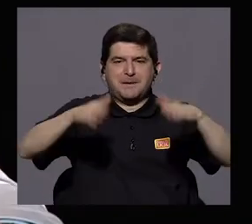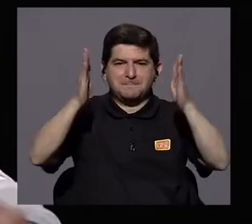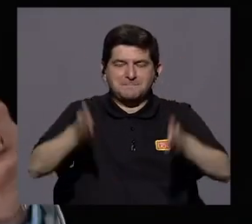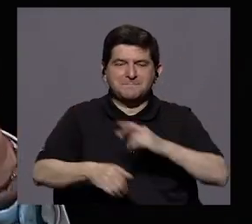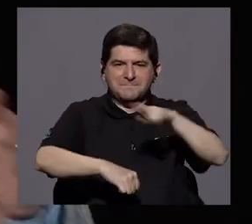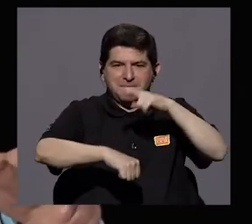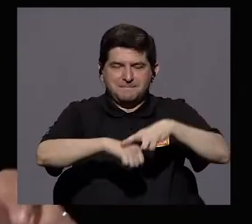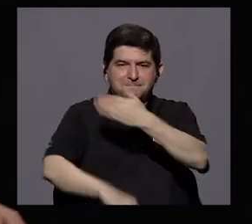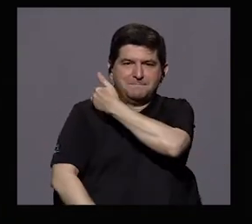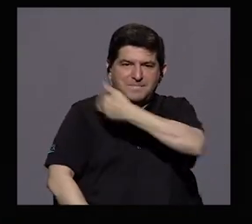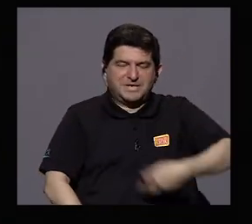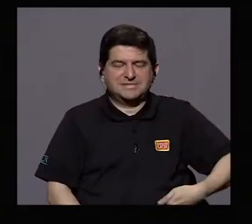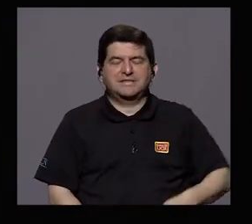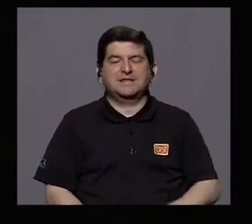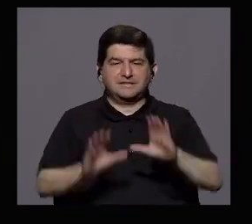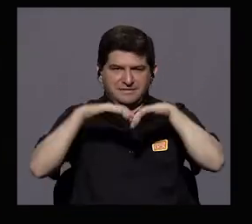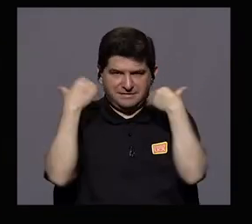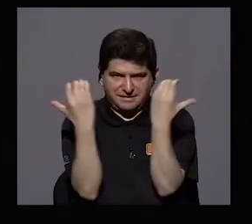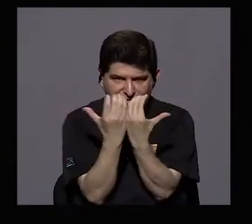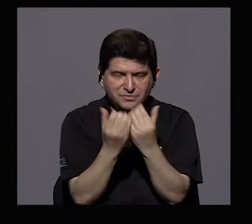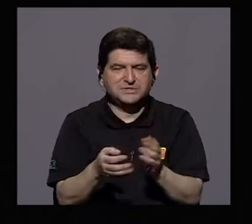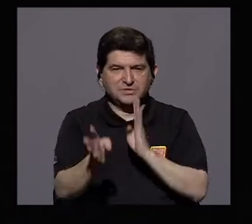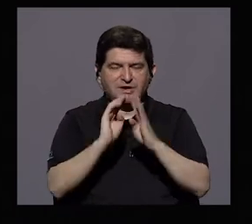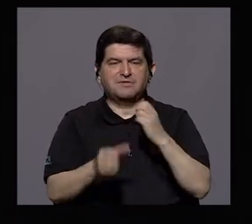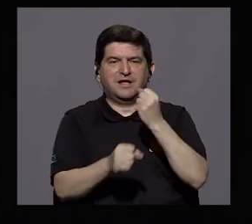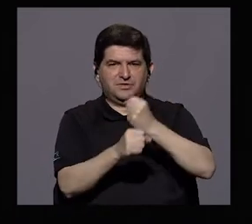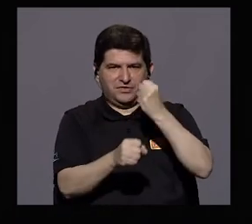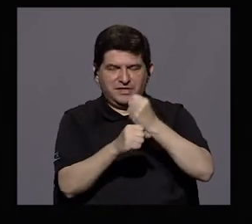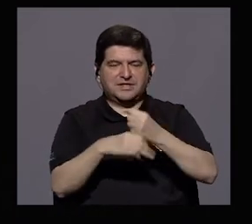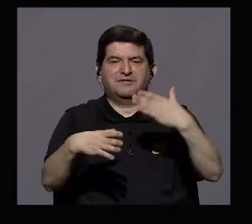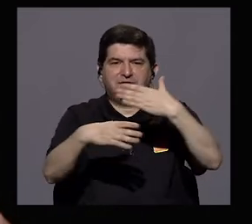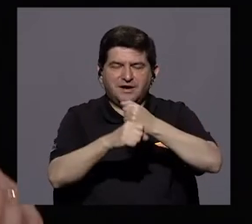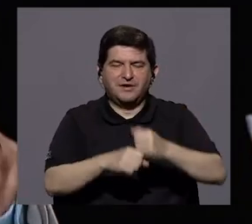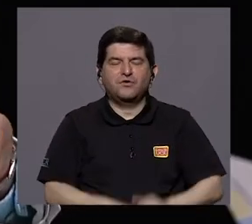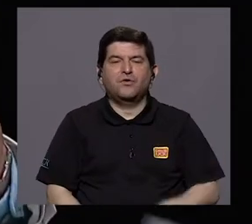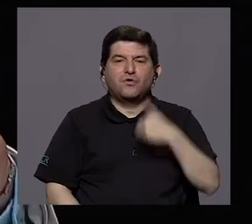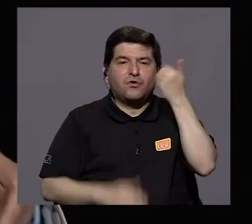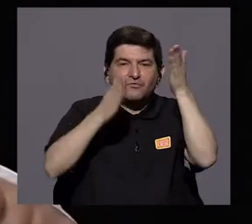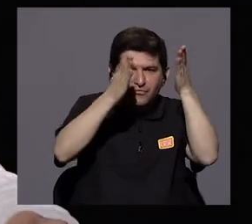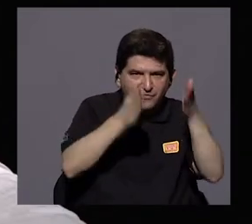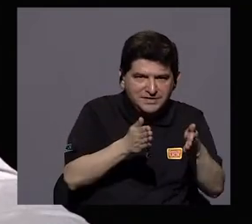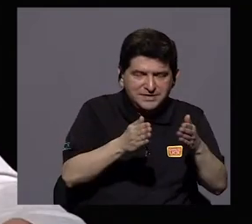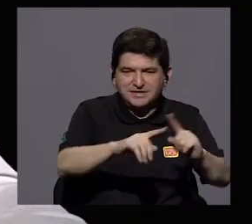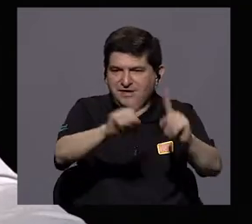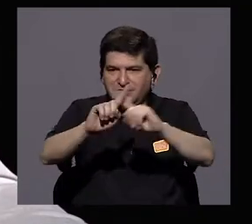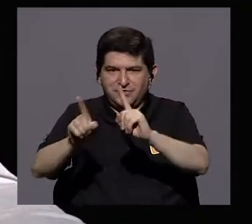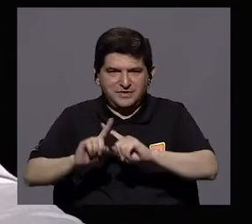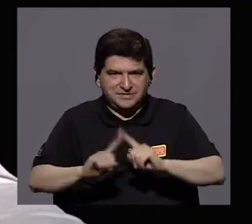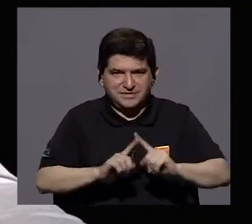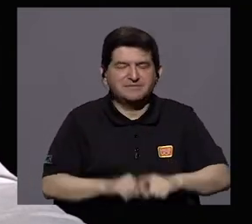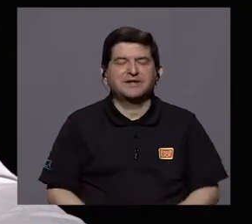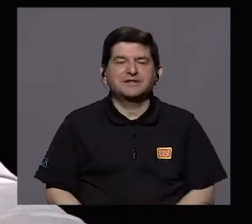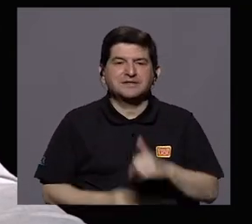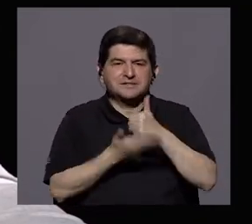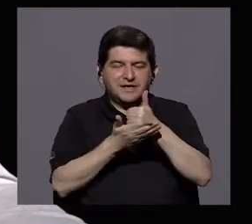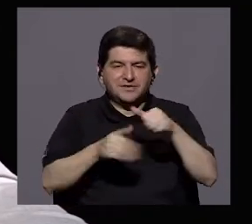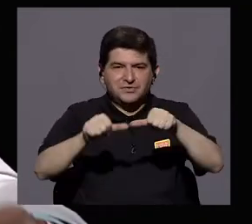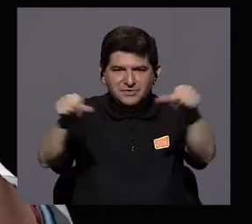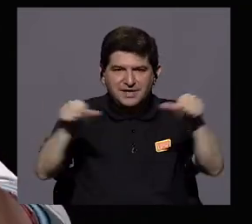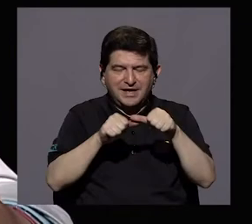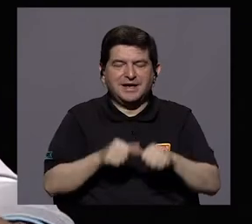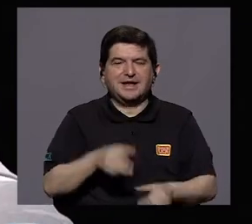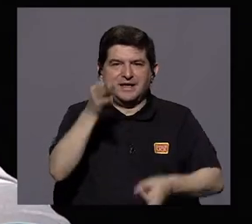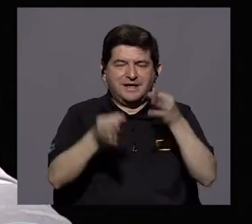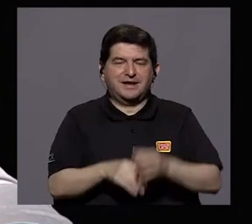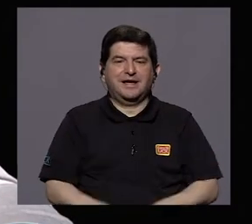magistrado de la República, presidente de CONEMAC, conversando sobre esa labor que hace la comisión desde las facilitadoras y los facilitadores judiciales.